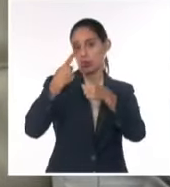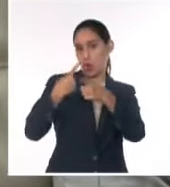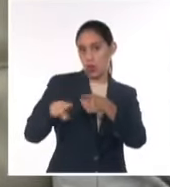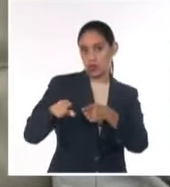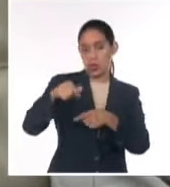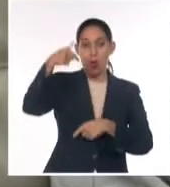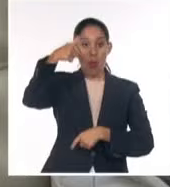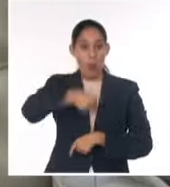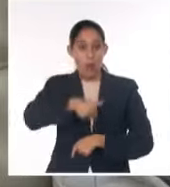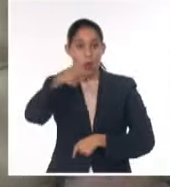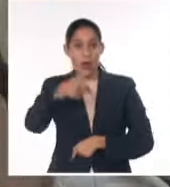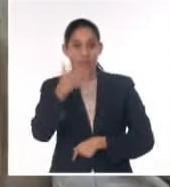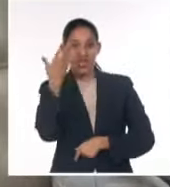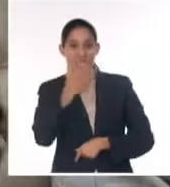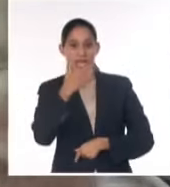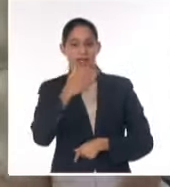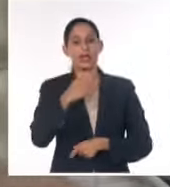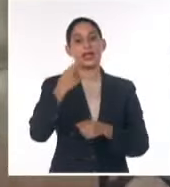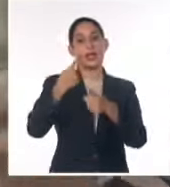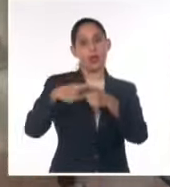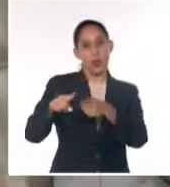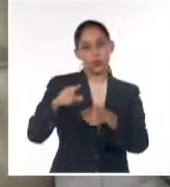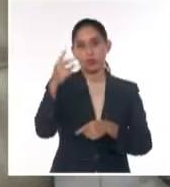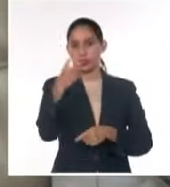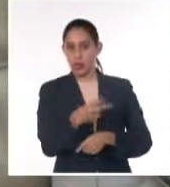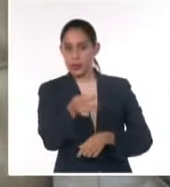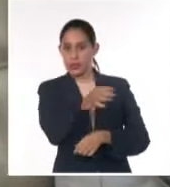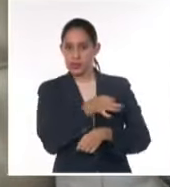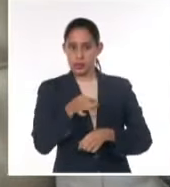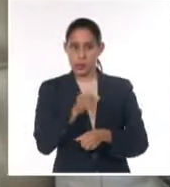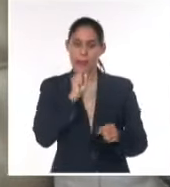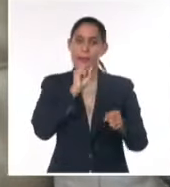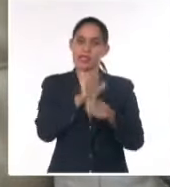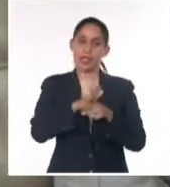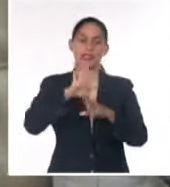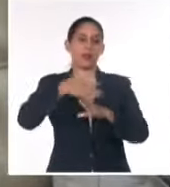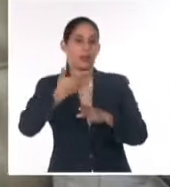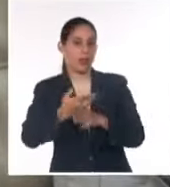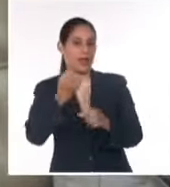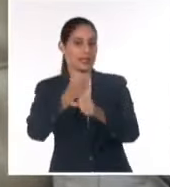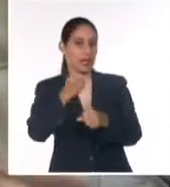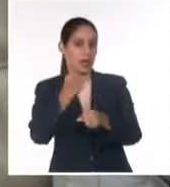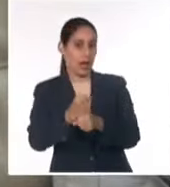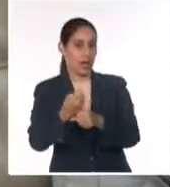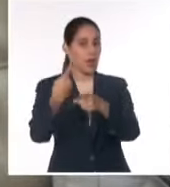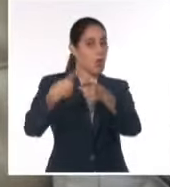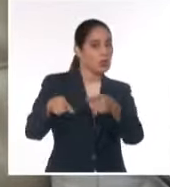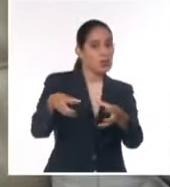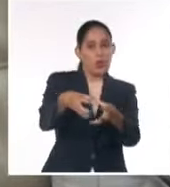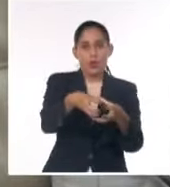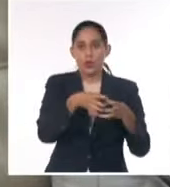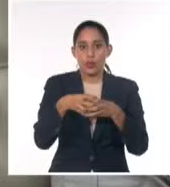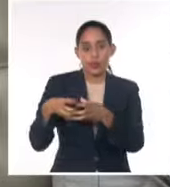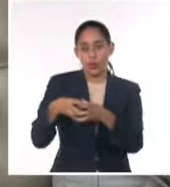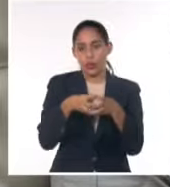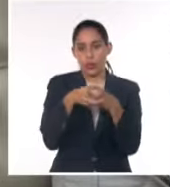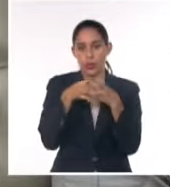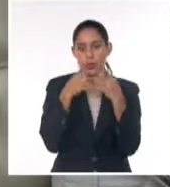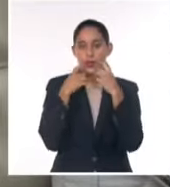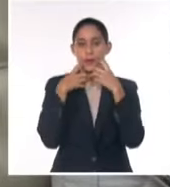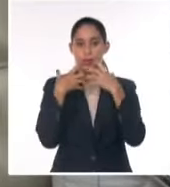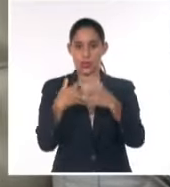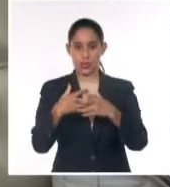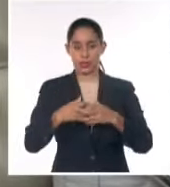debe quedar Caimito y Candelaria, para empezar a trabajar entonces por abajo ya con los secundarios y las brigadas, que